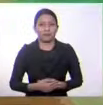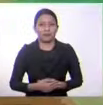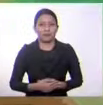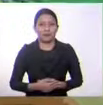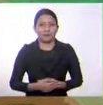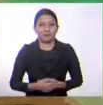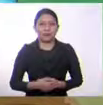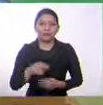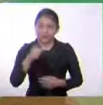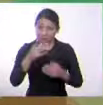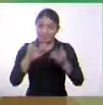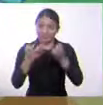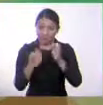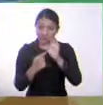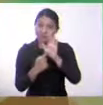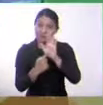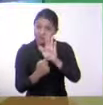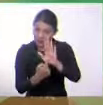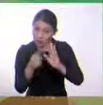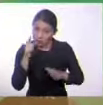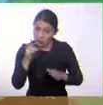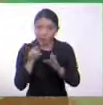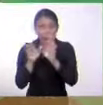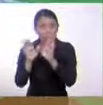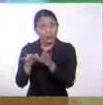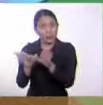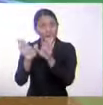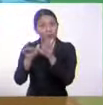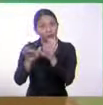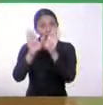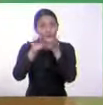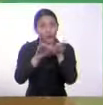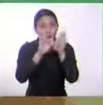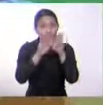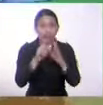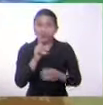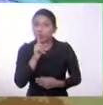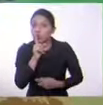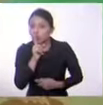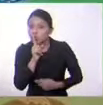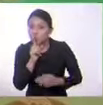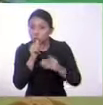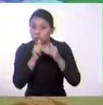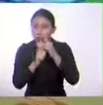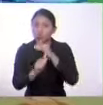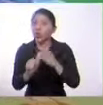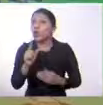¿Quieres mostrarnos algo? Pero es un secreto.